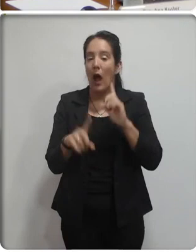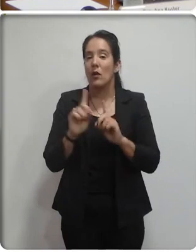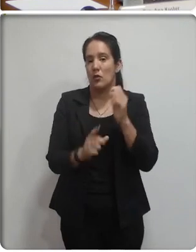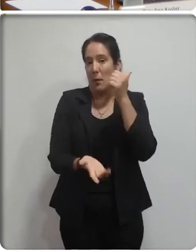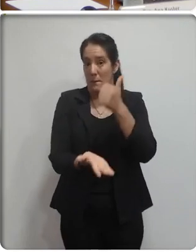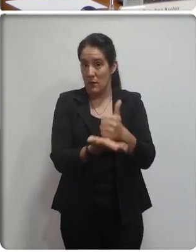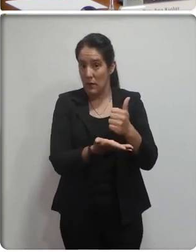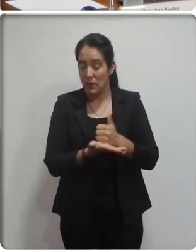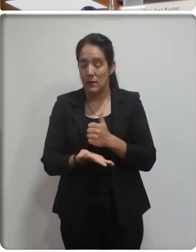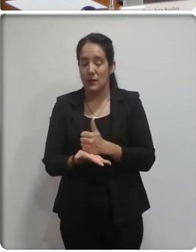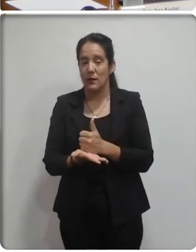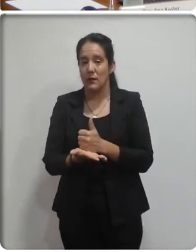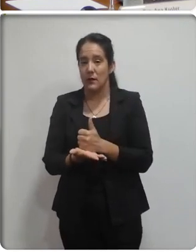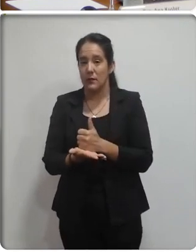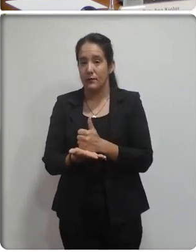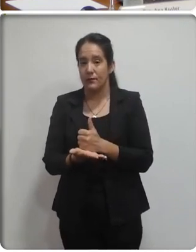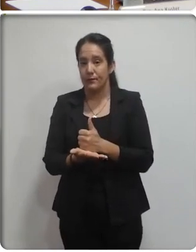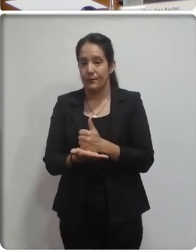presencialidad de